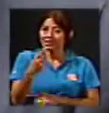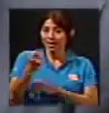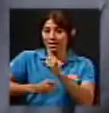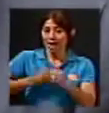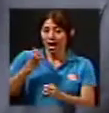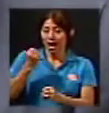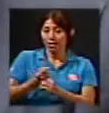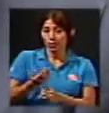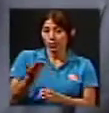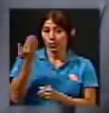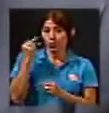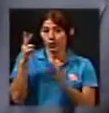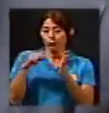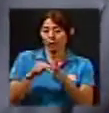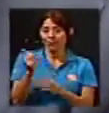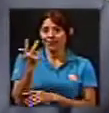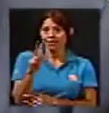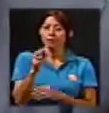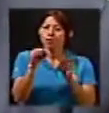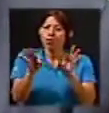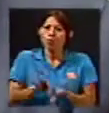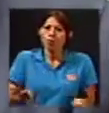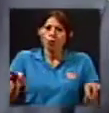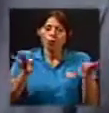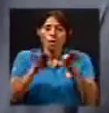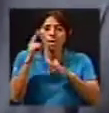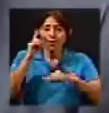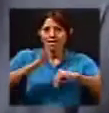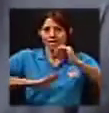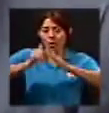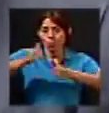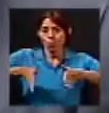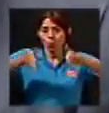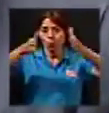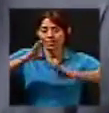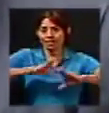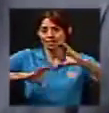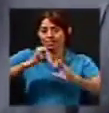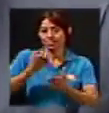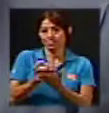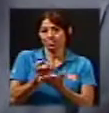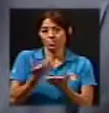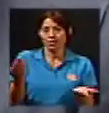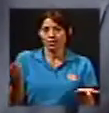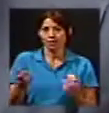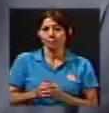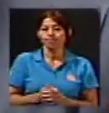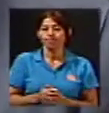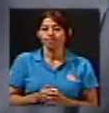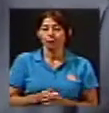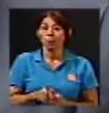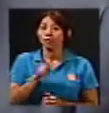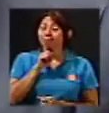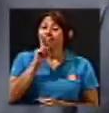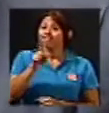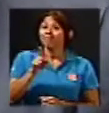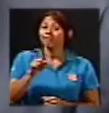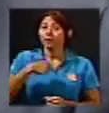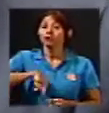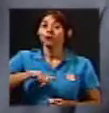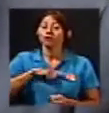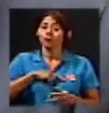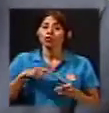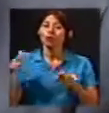año muy importante para la Facultad de Ciencias Económicas. Efectivamente, cumplimos 70 años